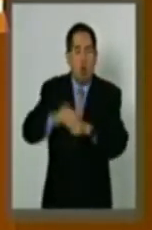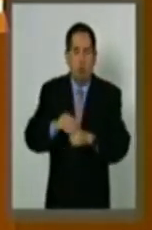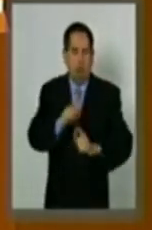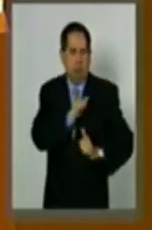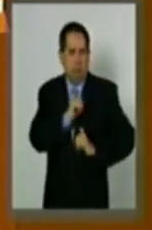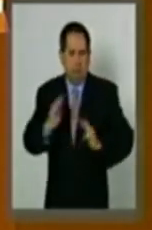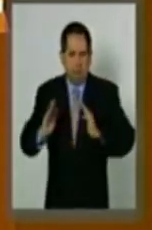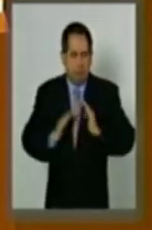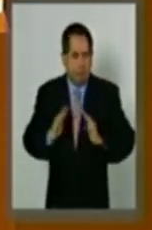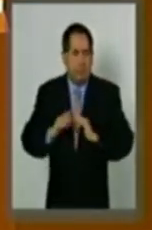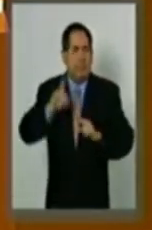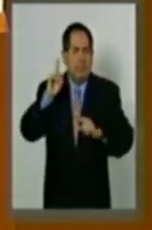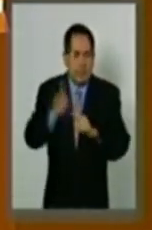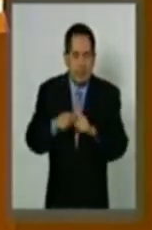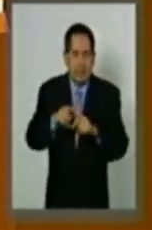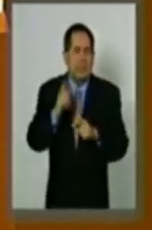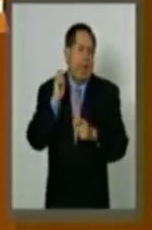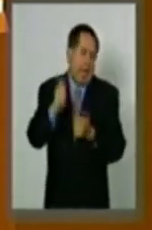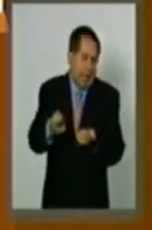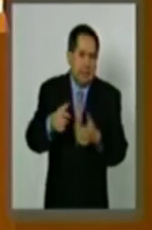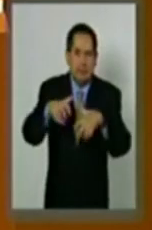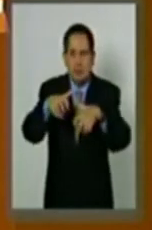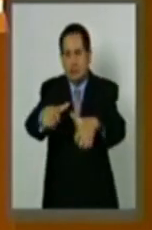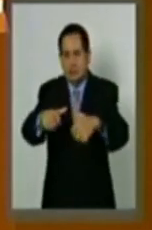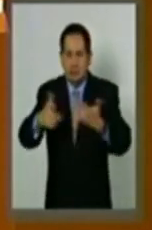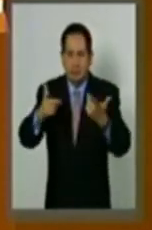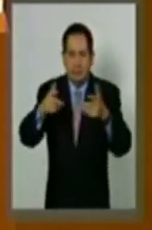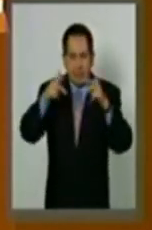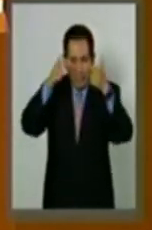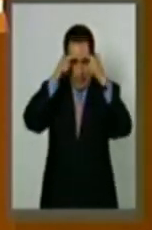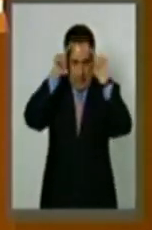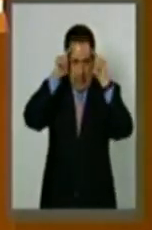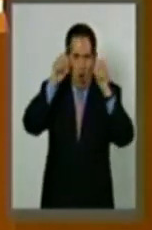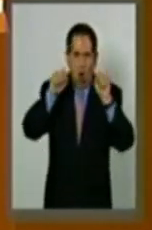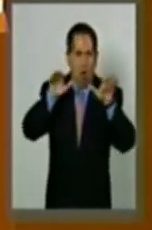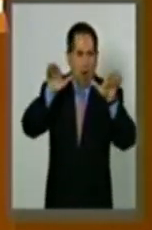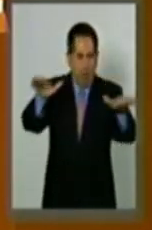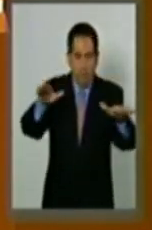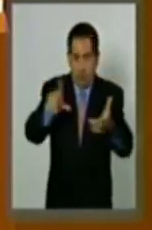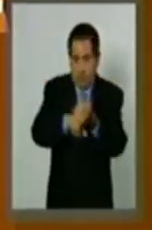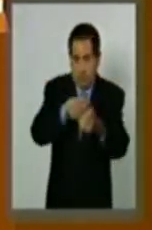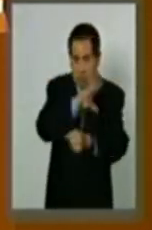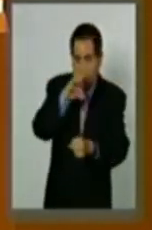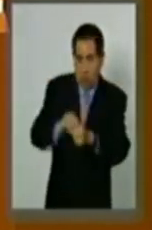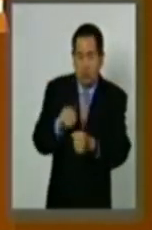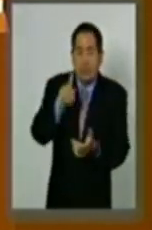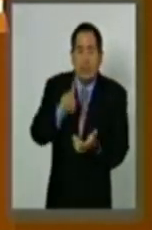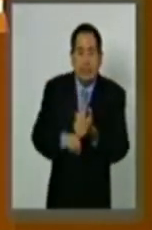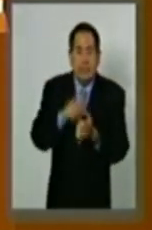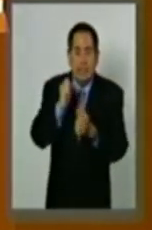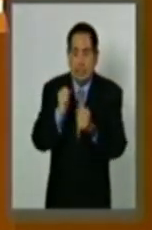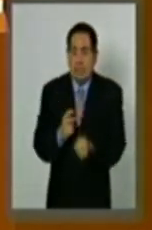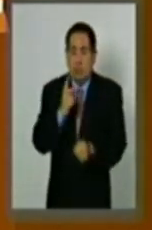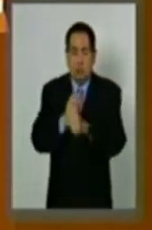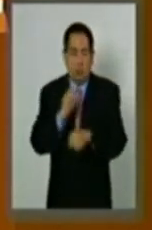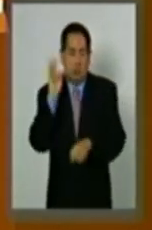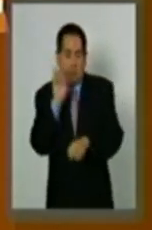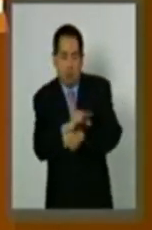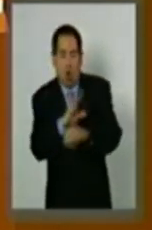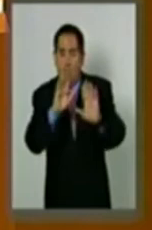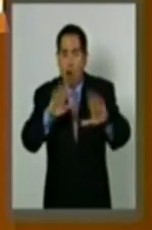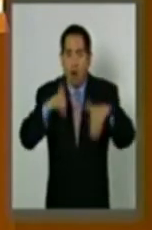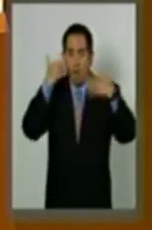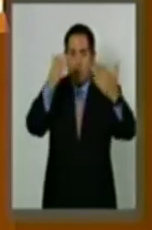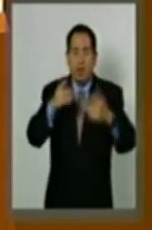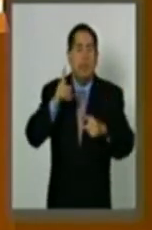Armada permanente, o sea, del Ejército, de la Armada y Fuerza Aérea, para la seguridad interior y defensa exterior, y